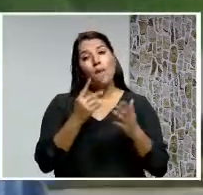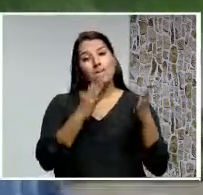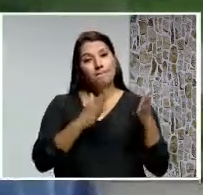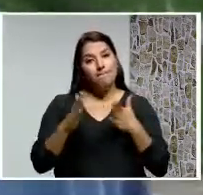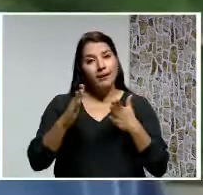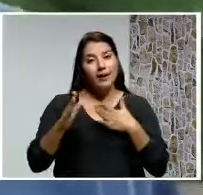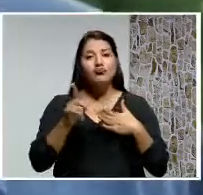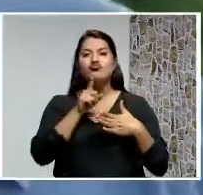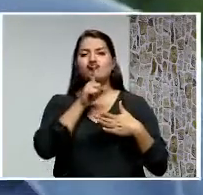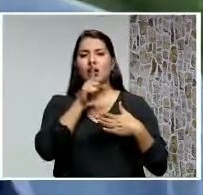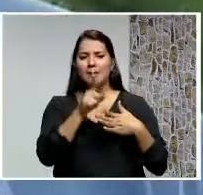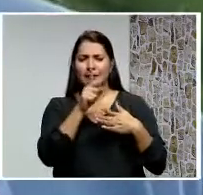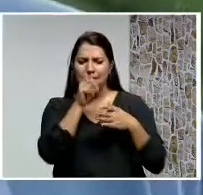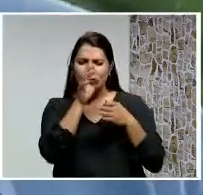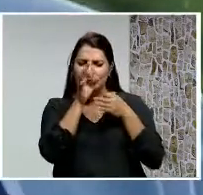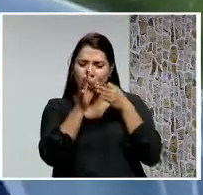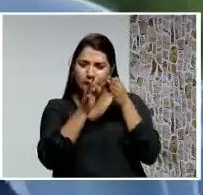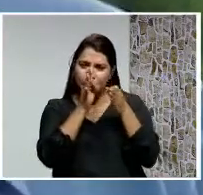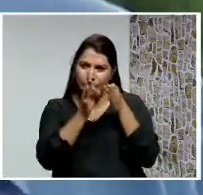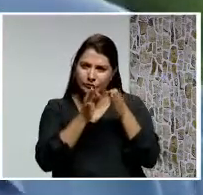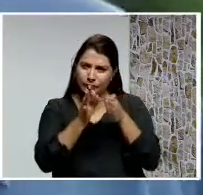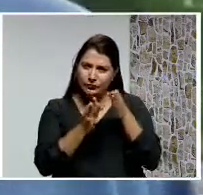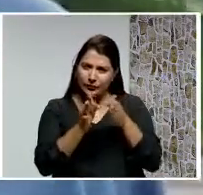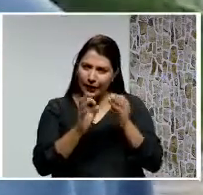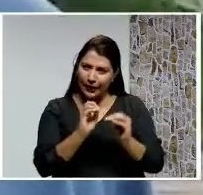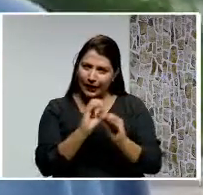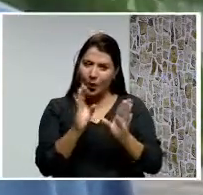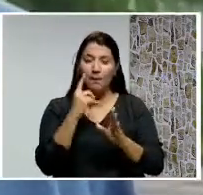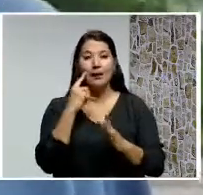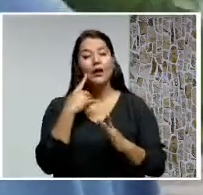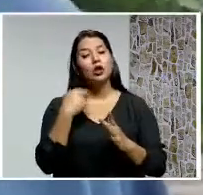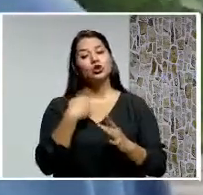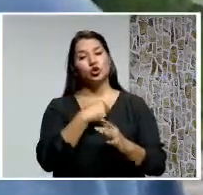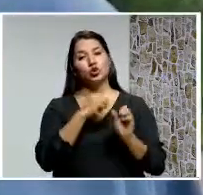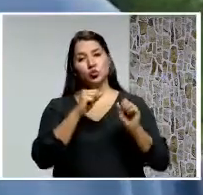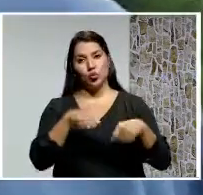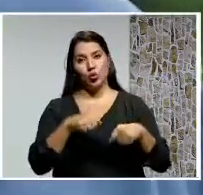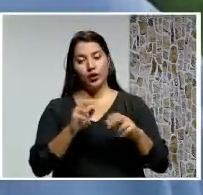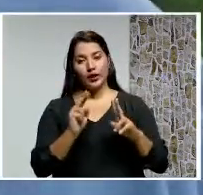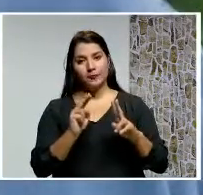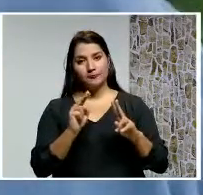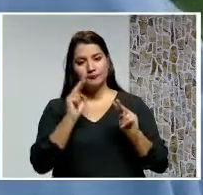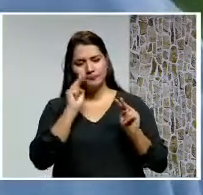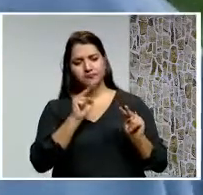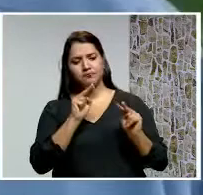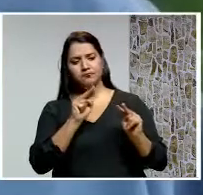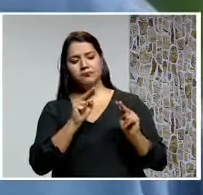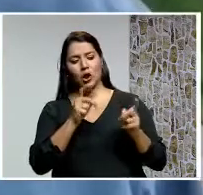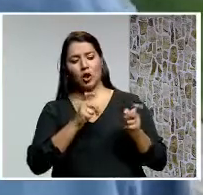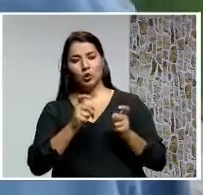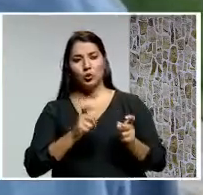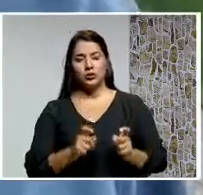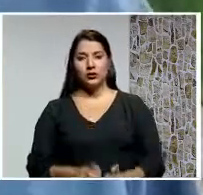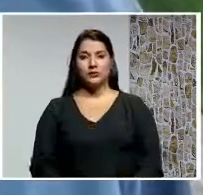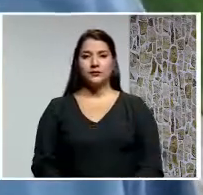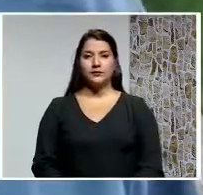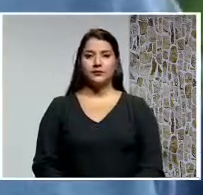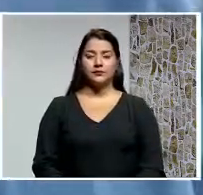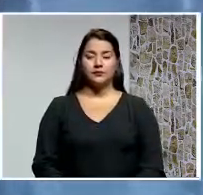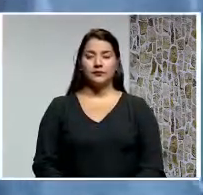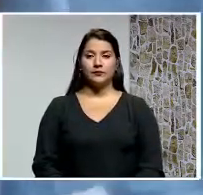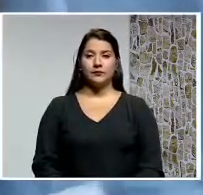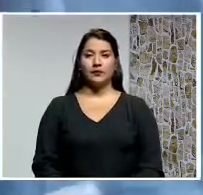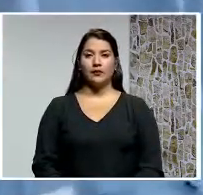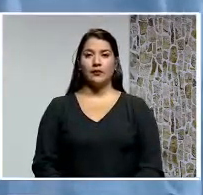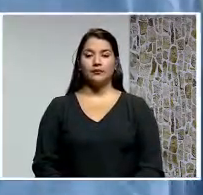detallado para que nosotros le podamos dar seguimiento en forma constante, de